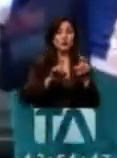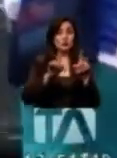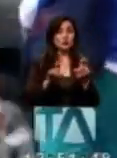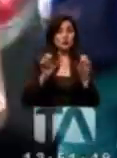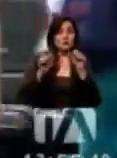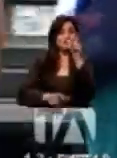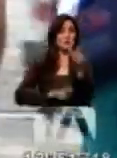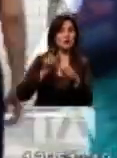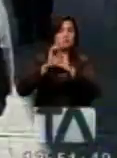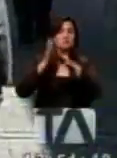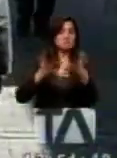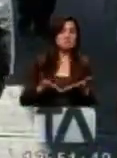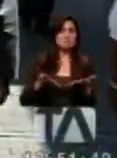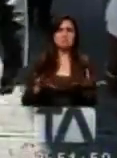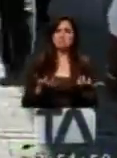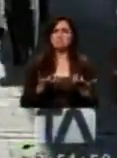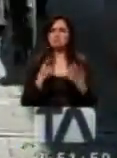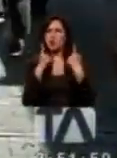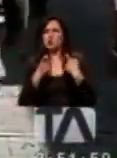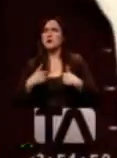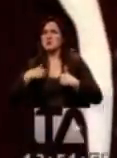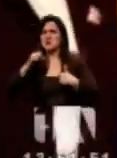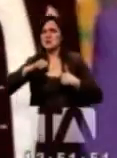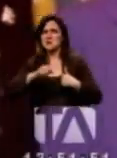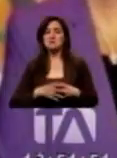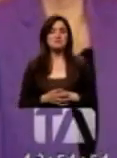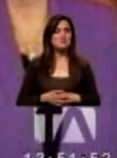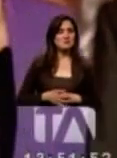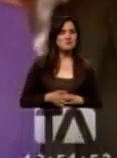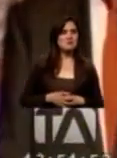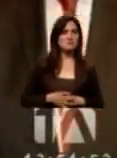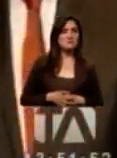un pueblo que parece querer ser consultado. En medio,